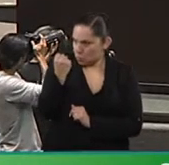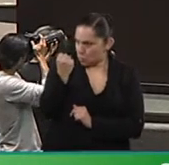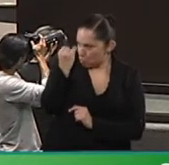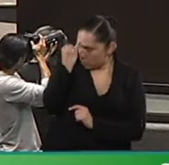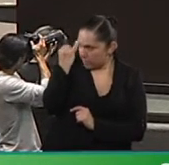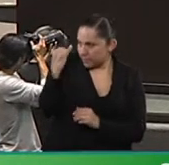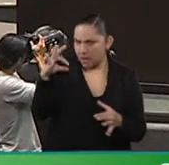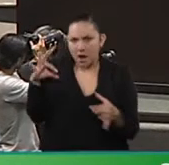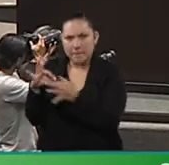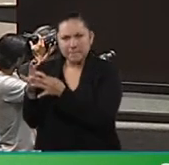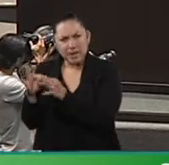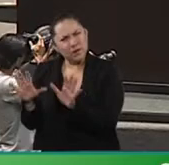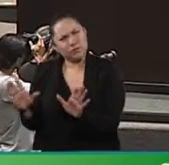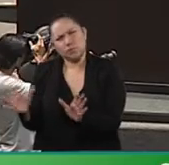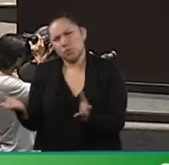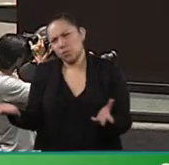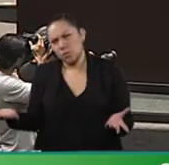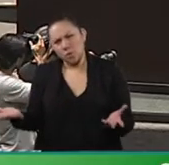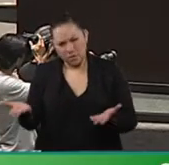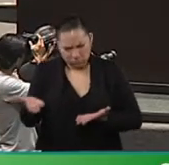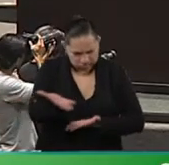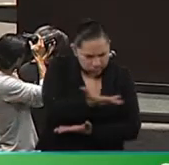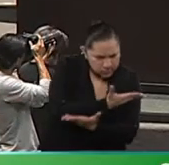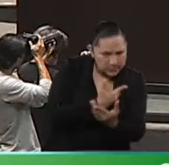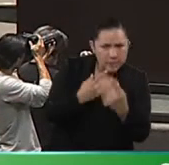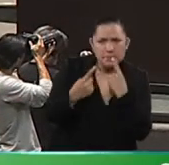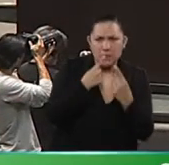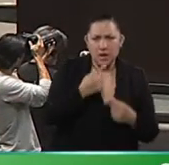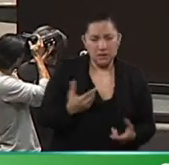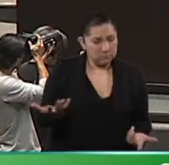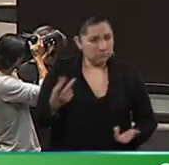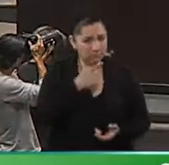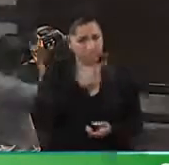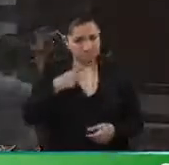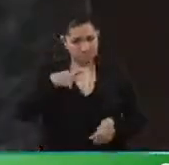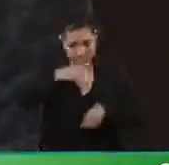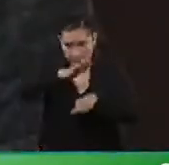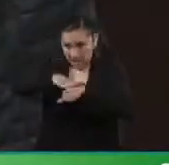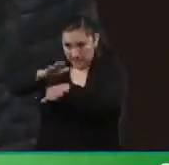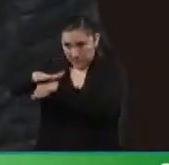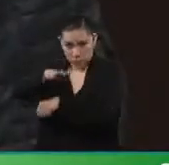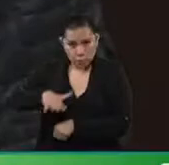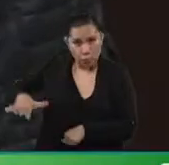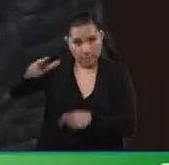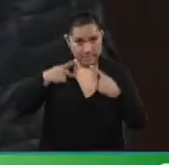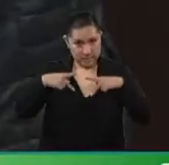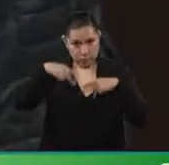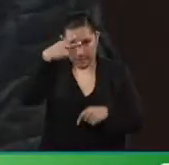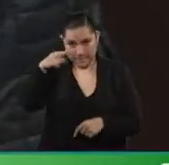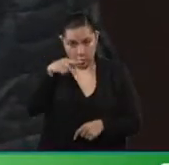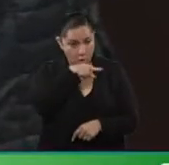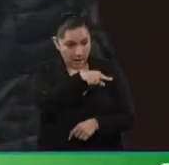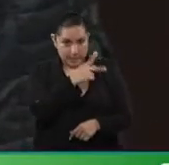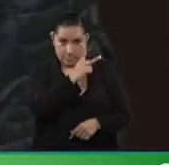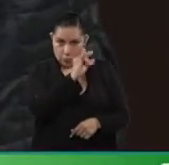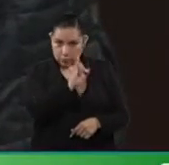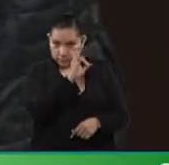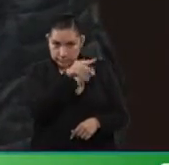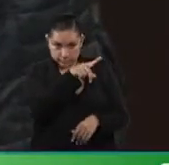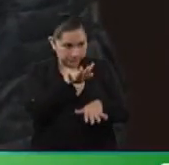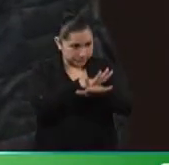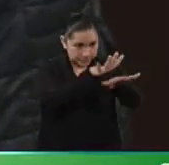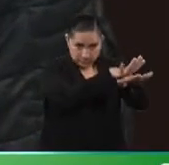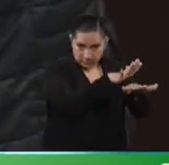advertir al pueblo de México que esta mal reforma al poder judicial no toca la procuración